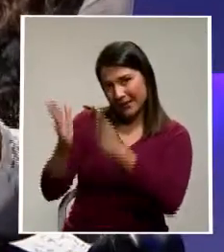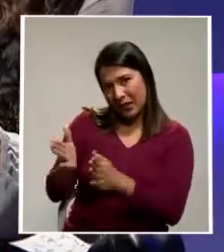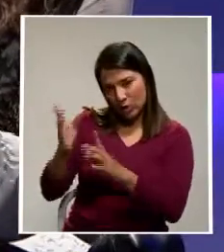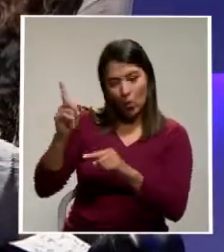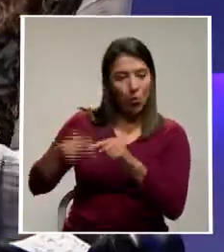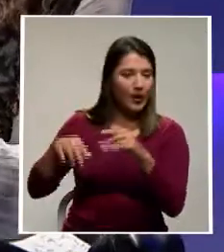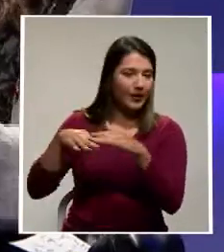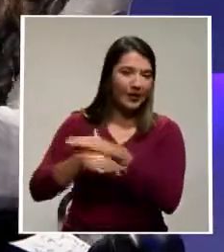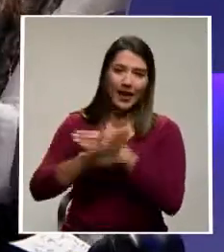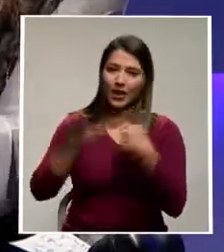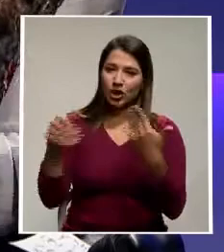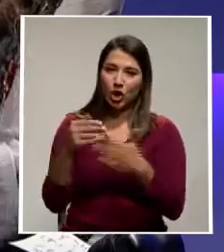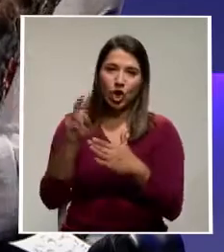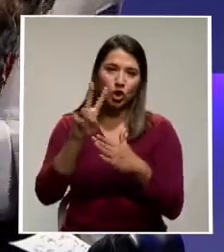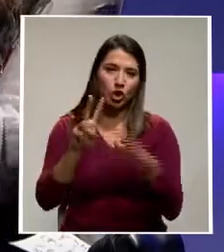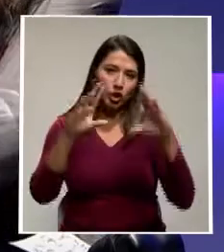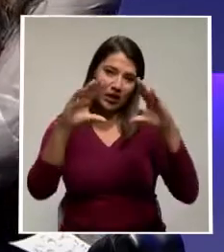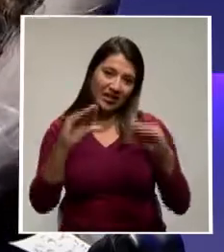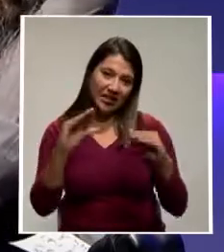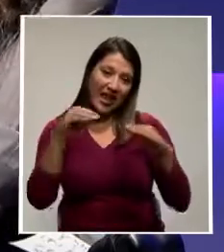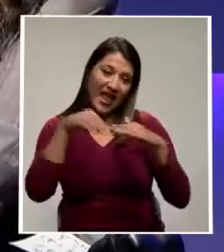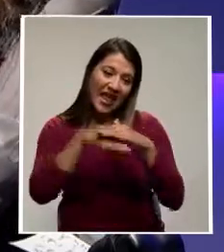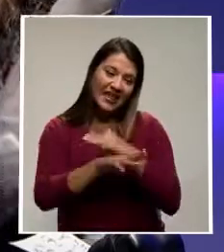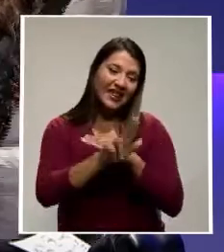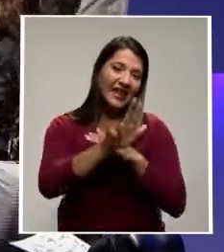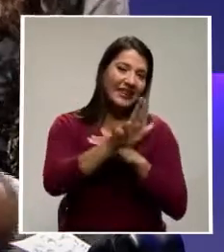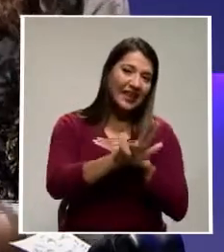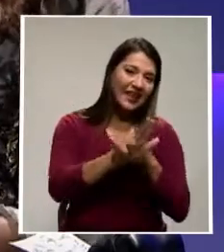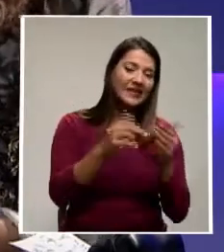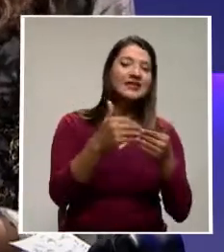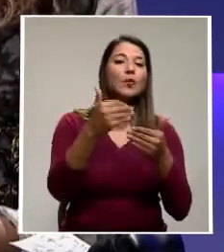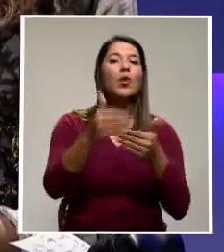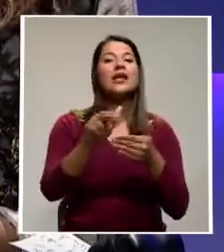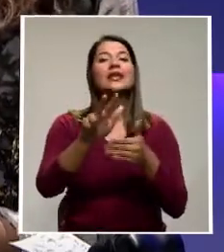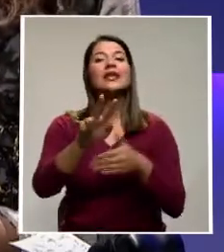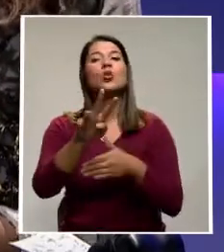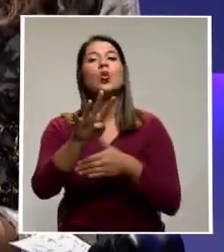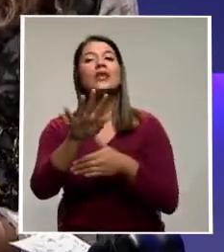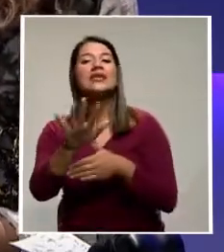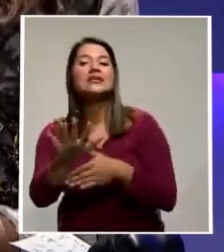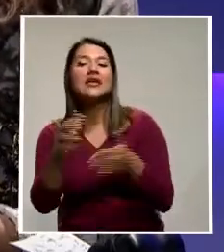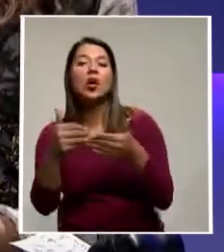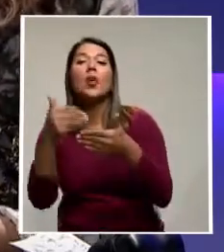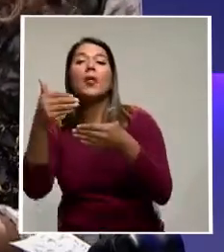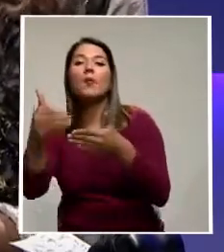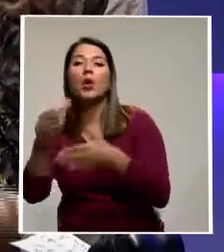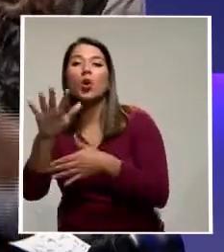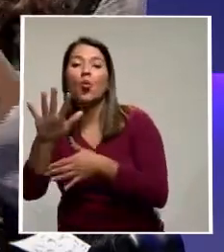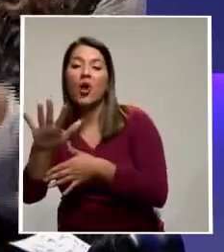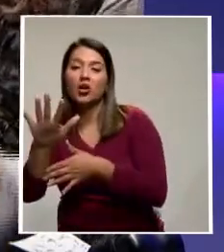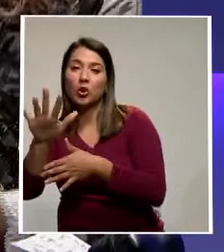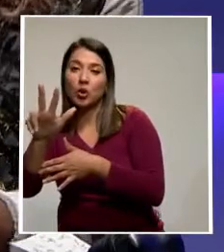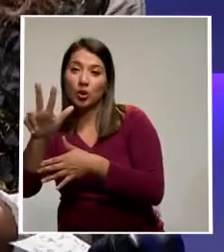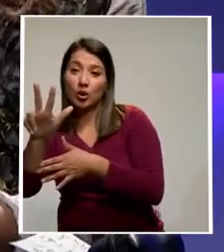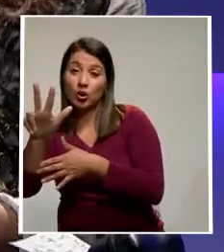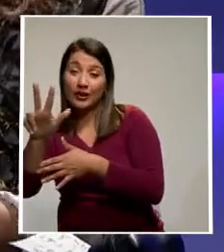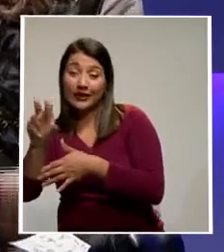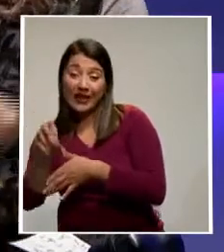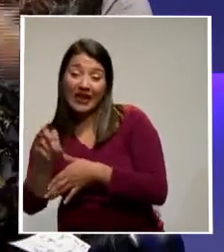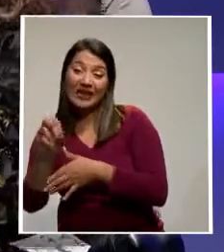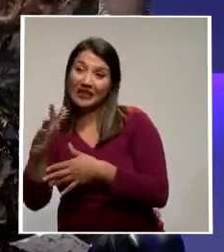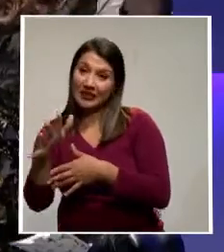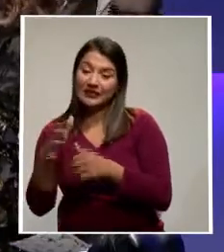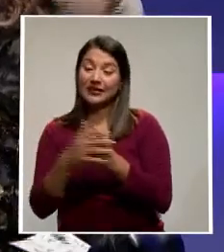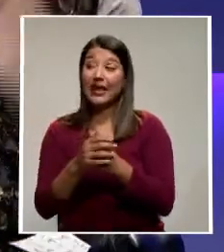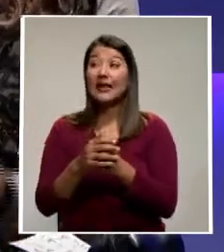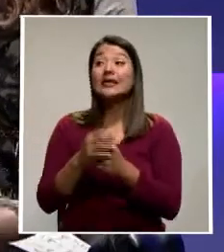las 3, a las 3:45, a las 4:30. En espacios de hora. Exacto, el día de la inauguración, pero